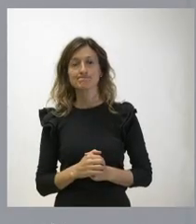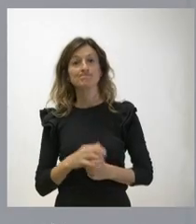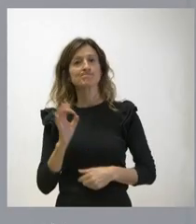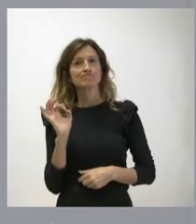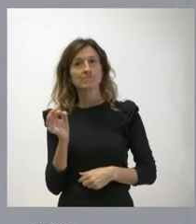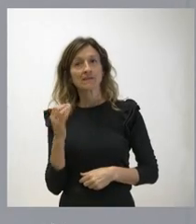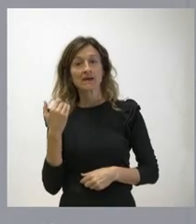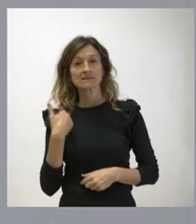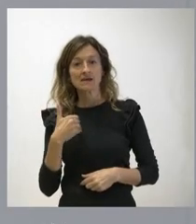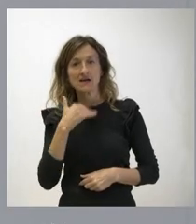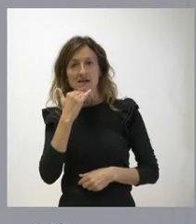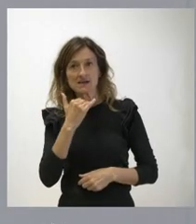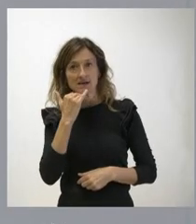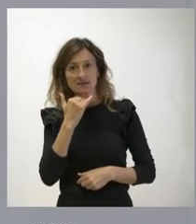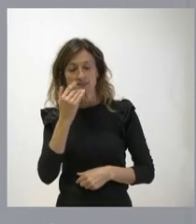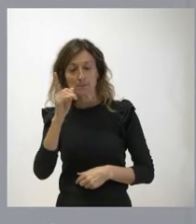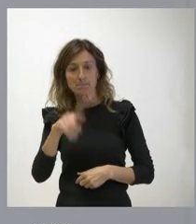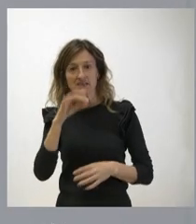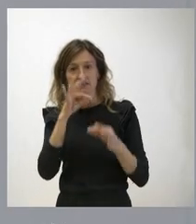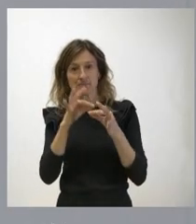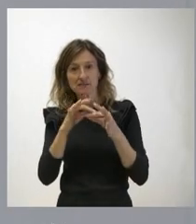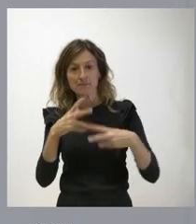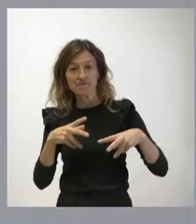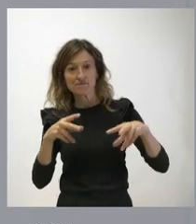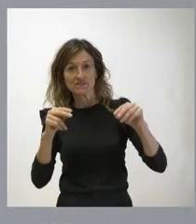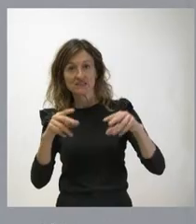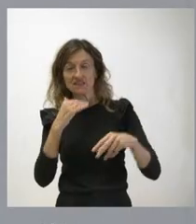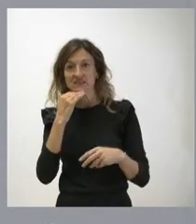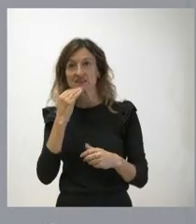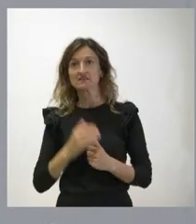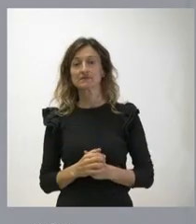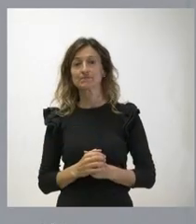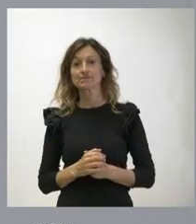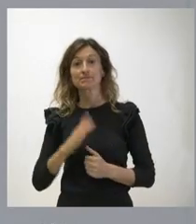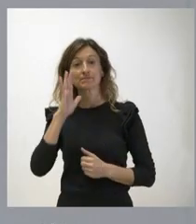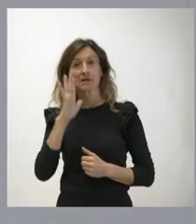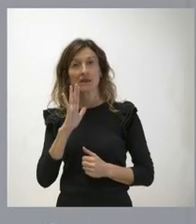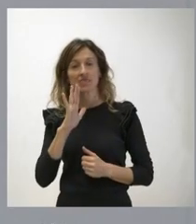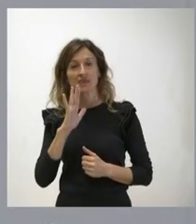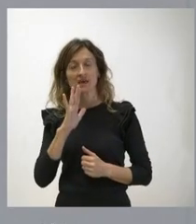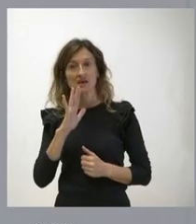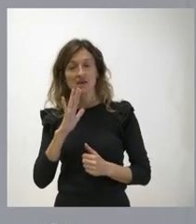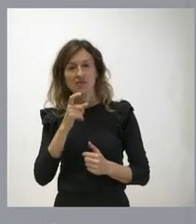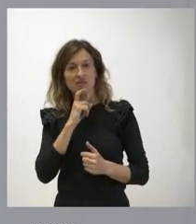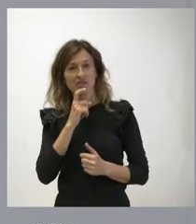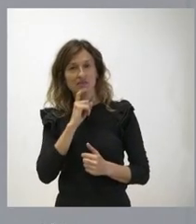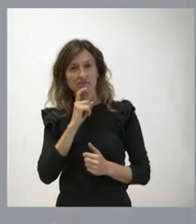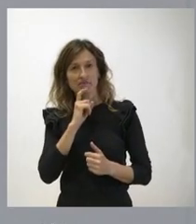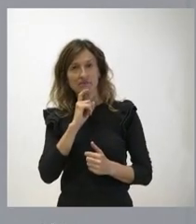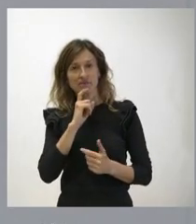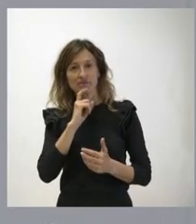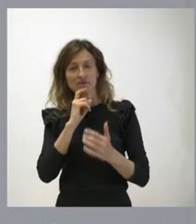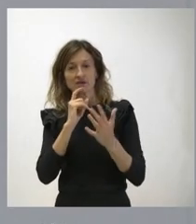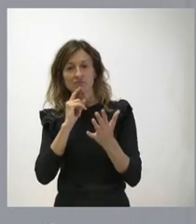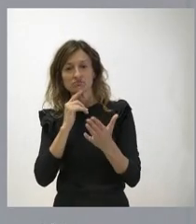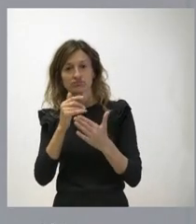Estamos ya terminando el mes de septiembre y aquí parece difícil que a estas alturas pudiéramos celebrar